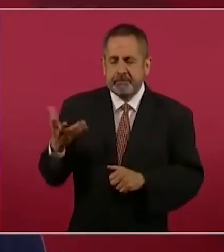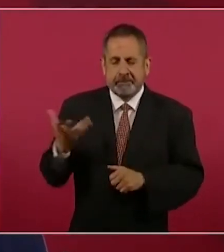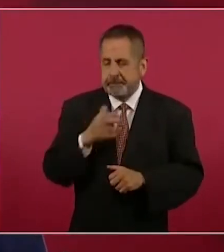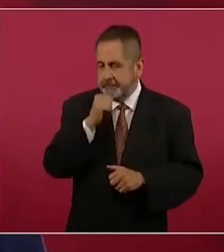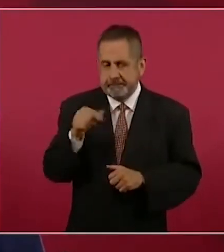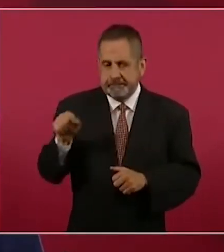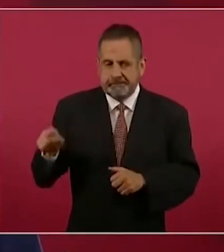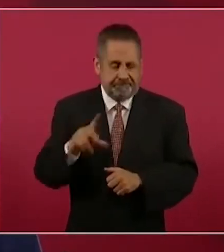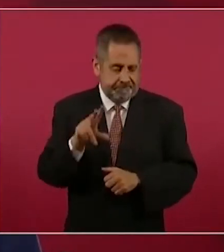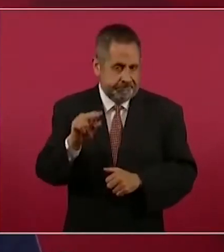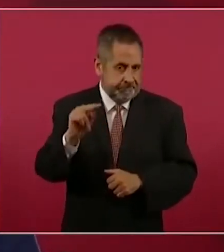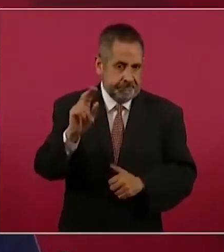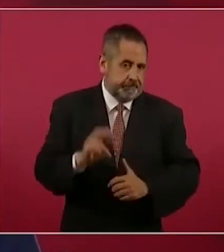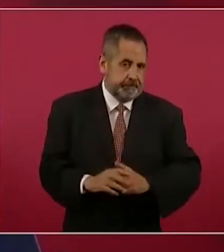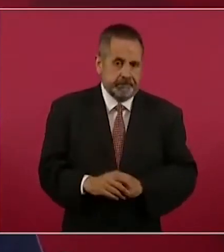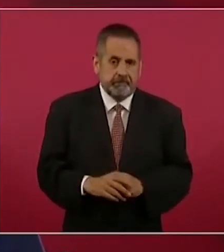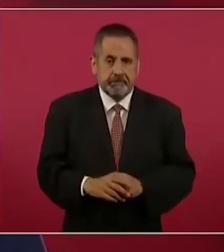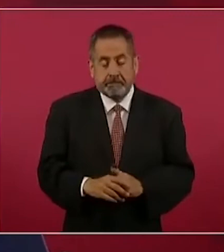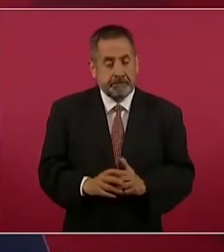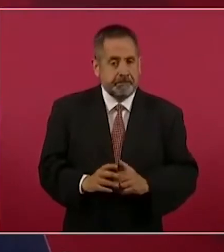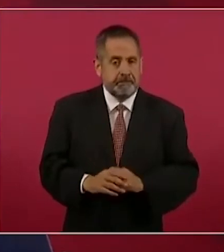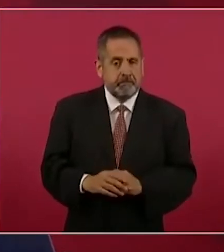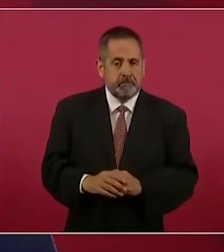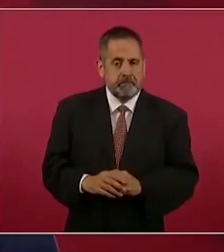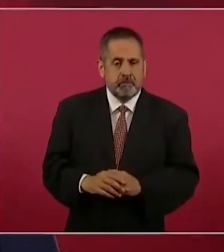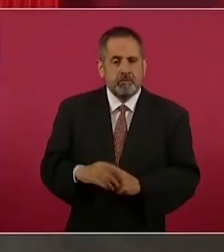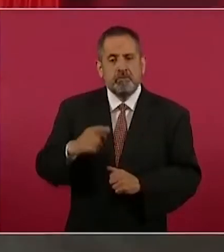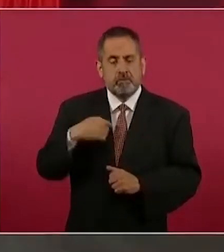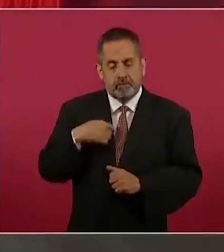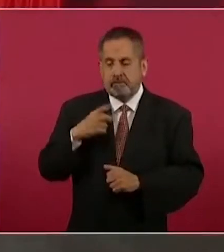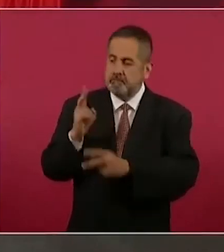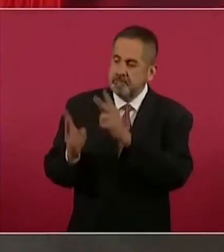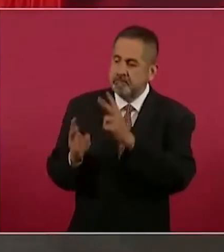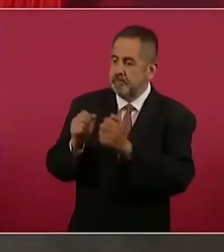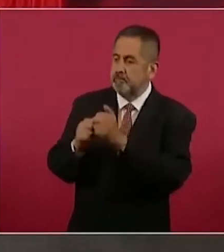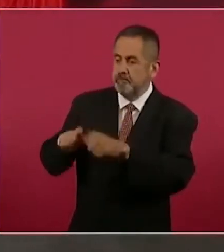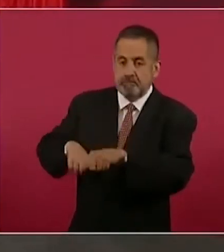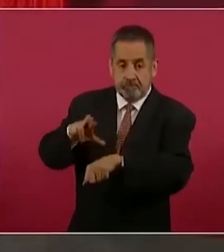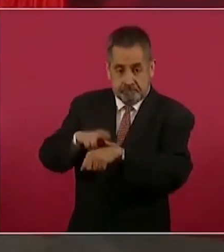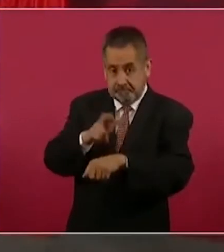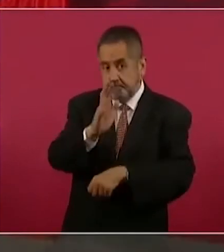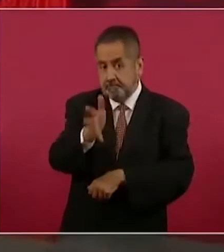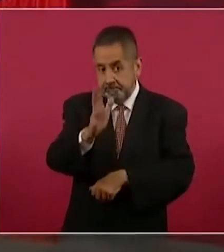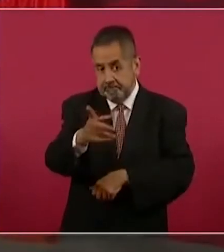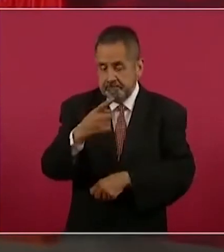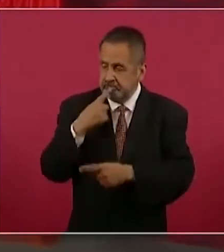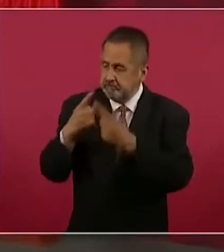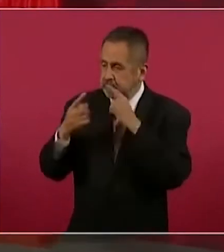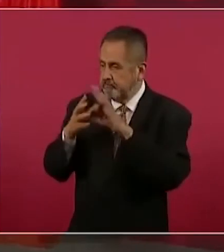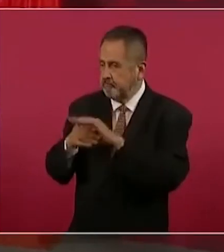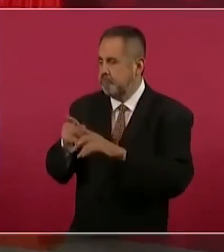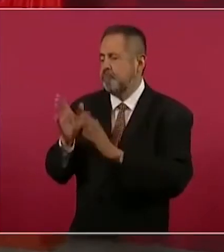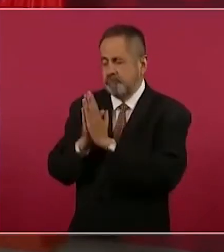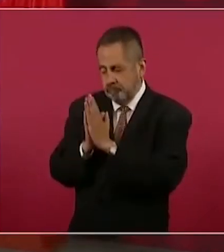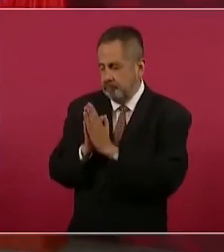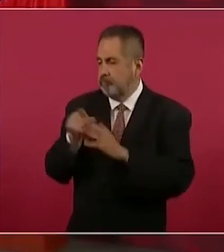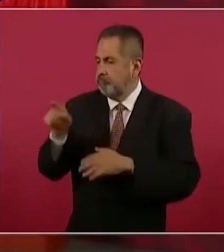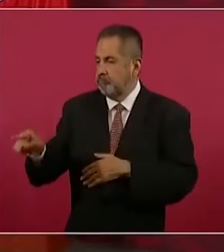adversarios. Entonces, yo le planteé este asunto y le pedí que se